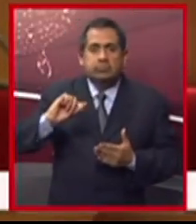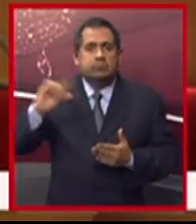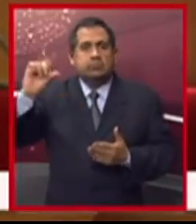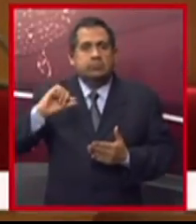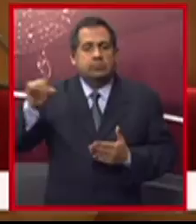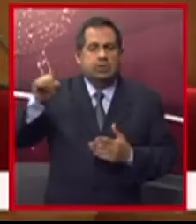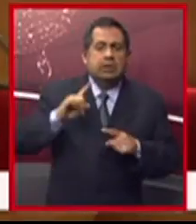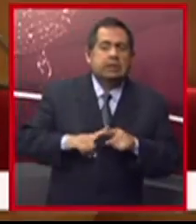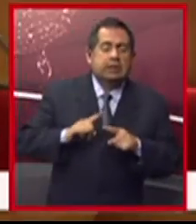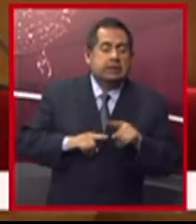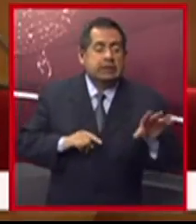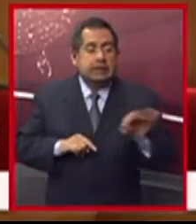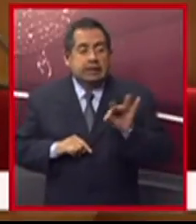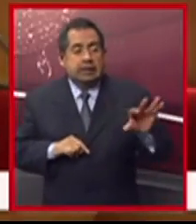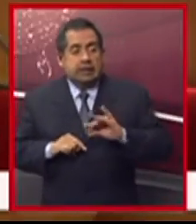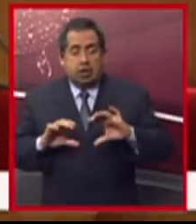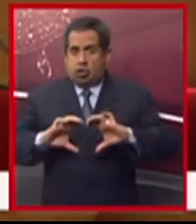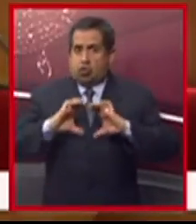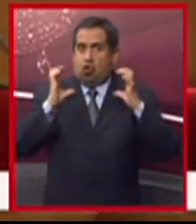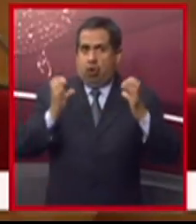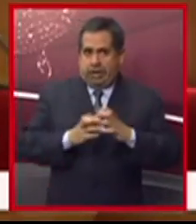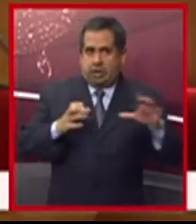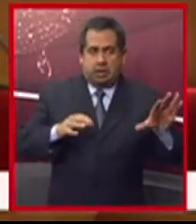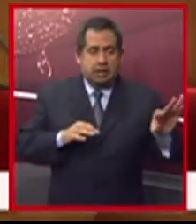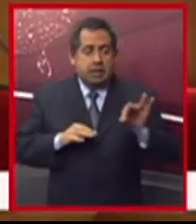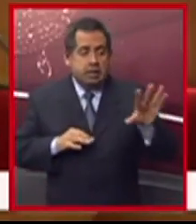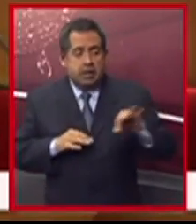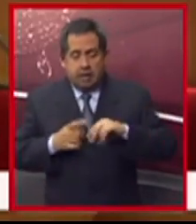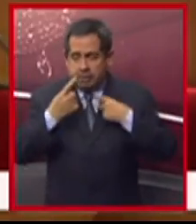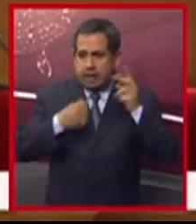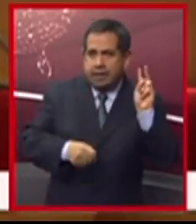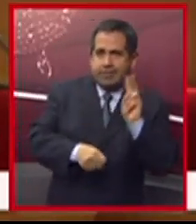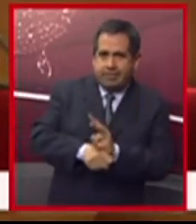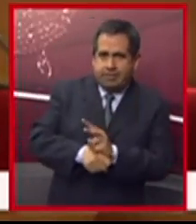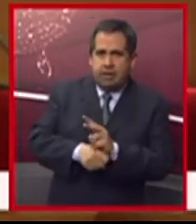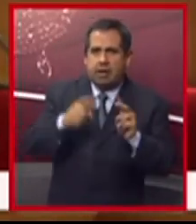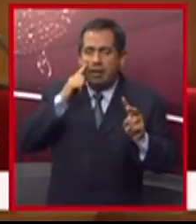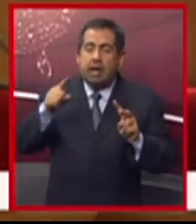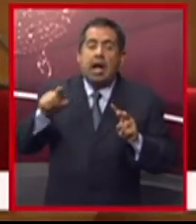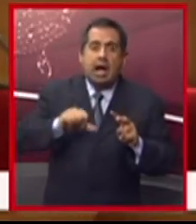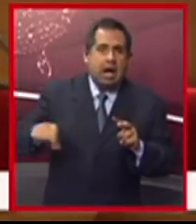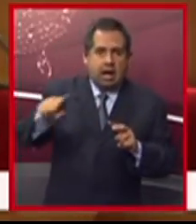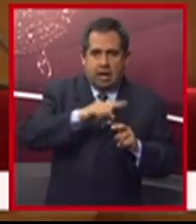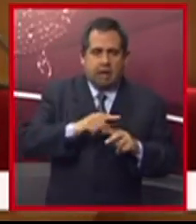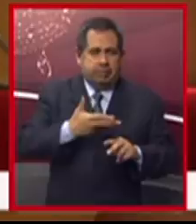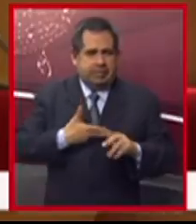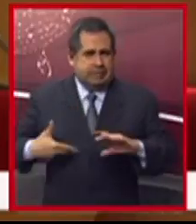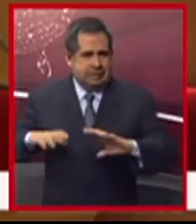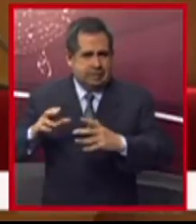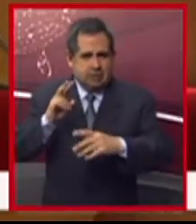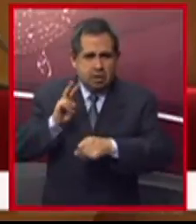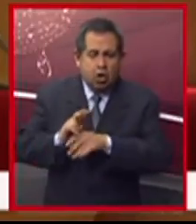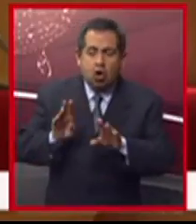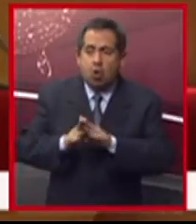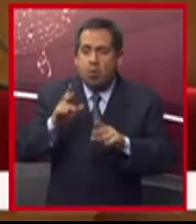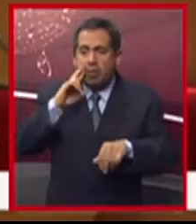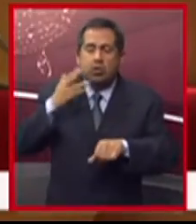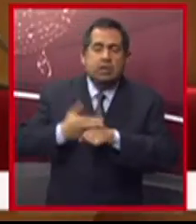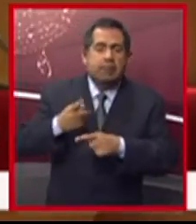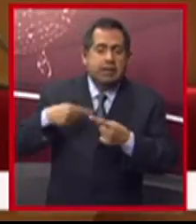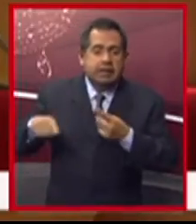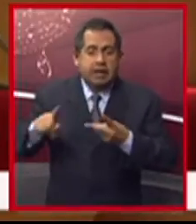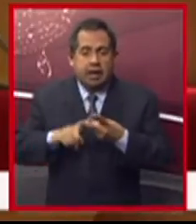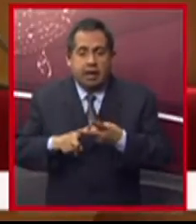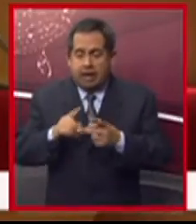sean designados por el Congreso para el caso de la Presidencia de la República, la Consejería Jurídica,